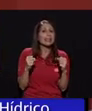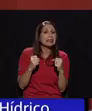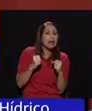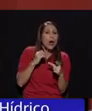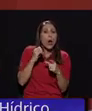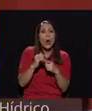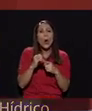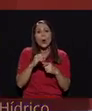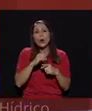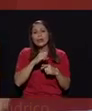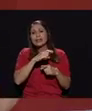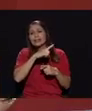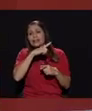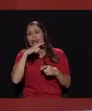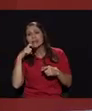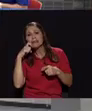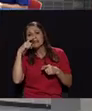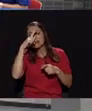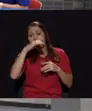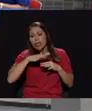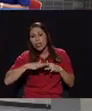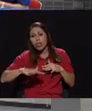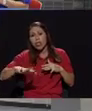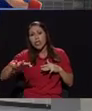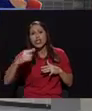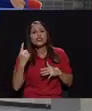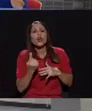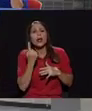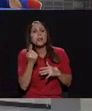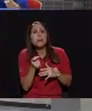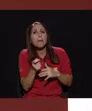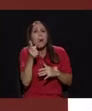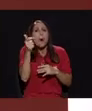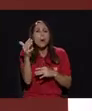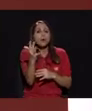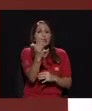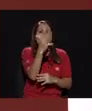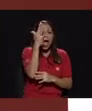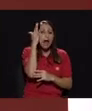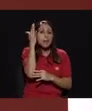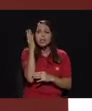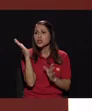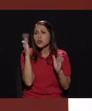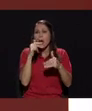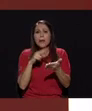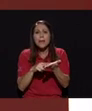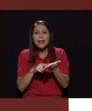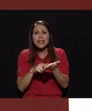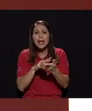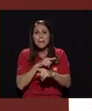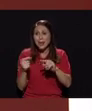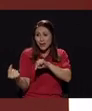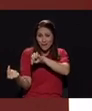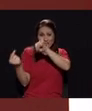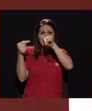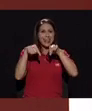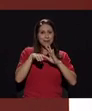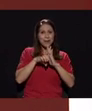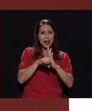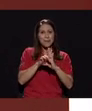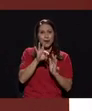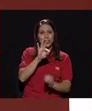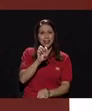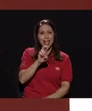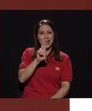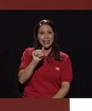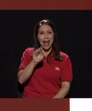templados, donde hay 1, 2 o 3 especies, donde uno no ve este verdor, es que venir aquí al Terra